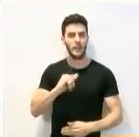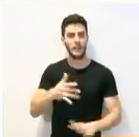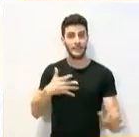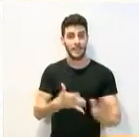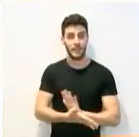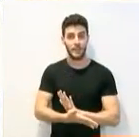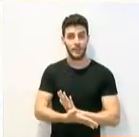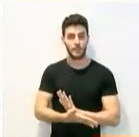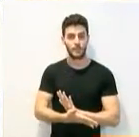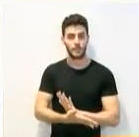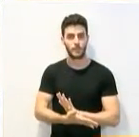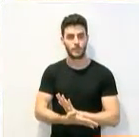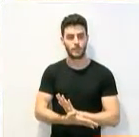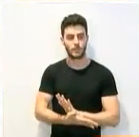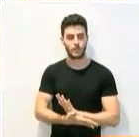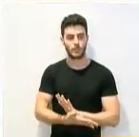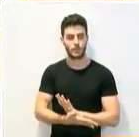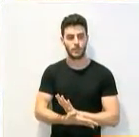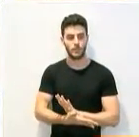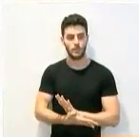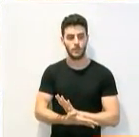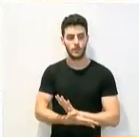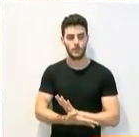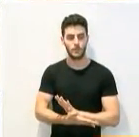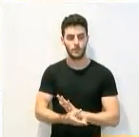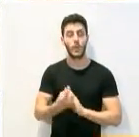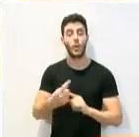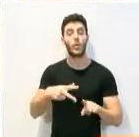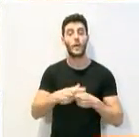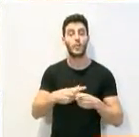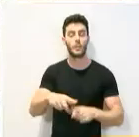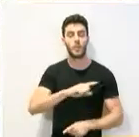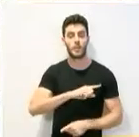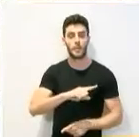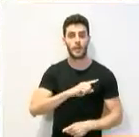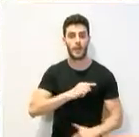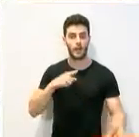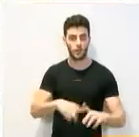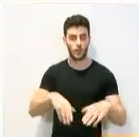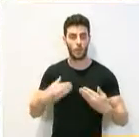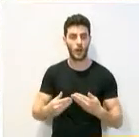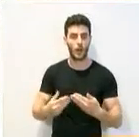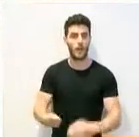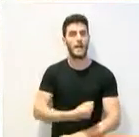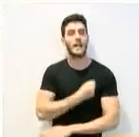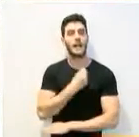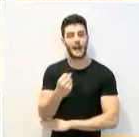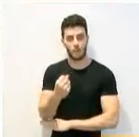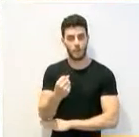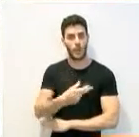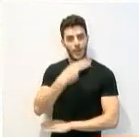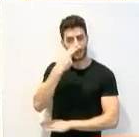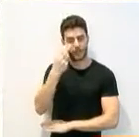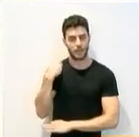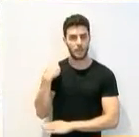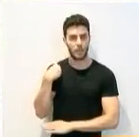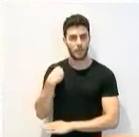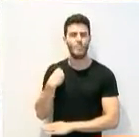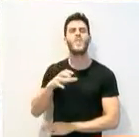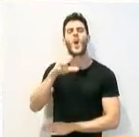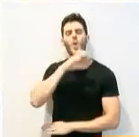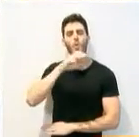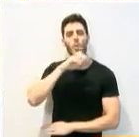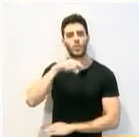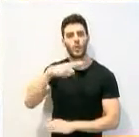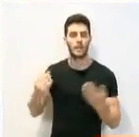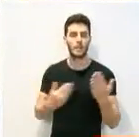cosa que un instrumento militar para salvaguardar esos intereses. Resulta curioso, hablábamos